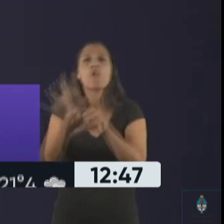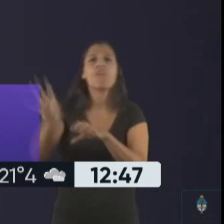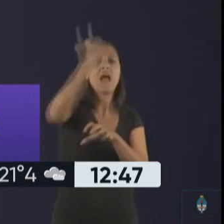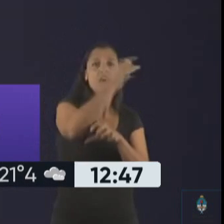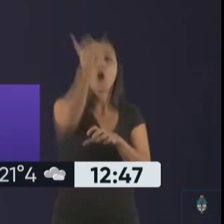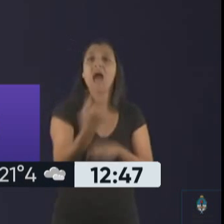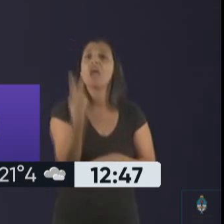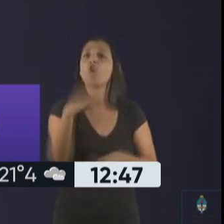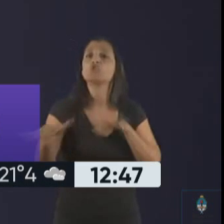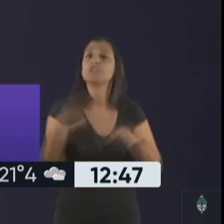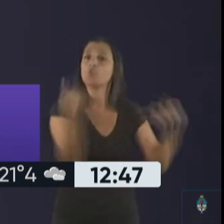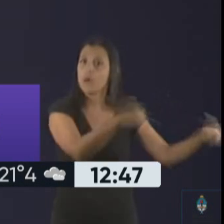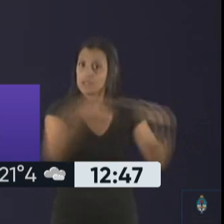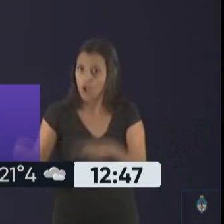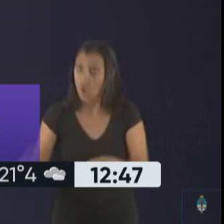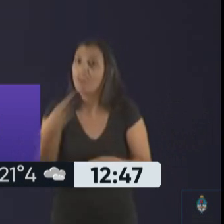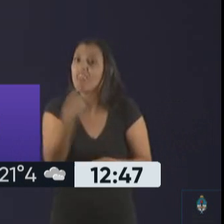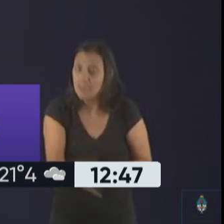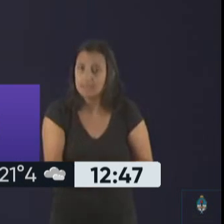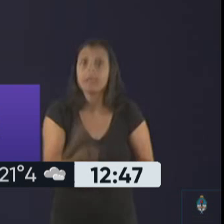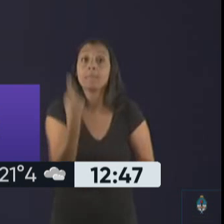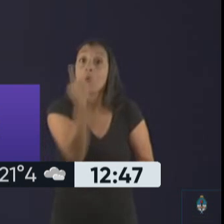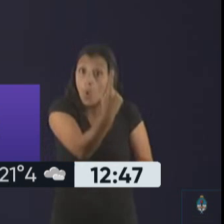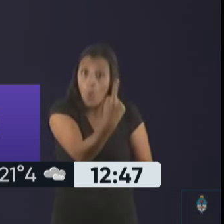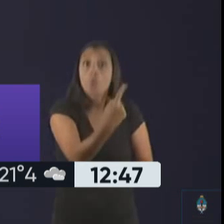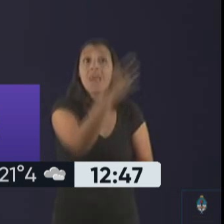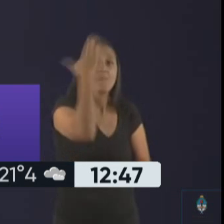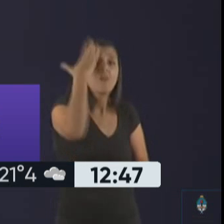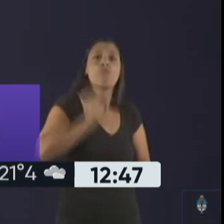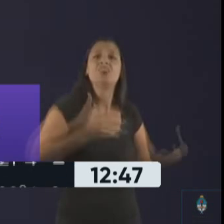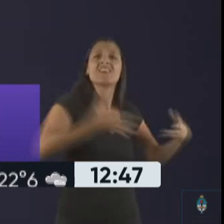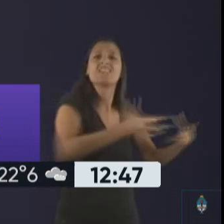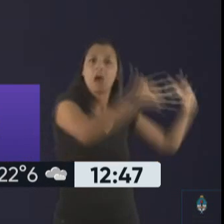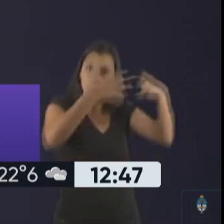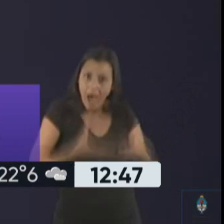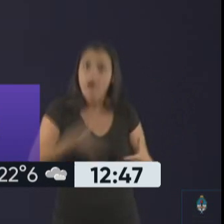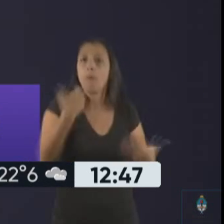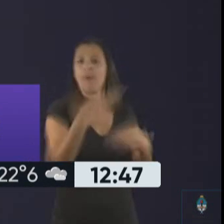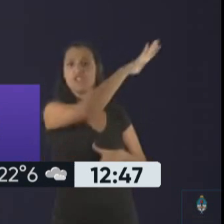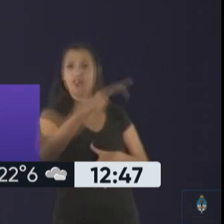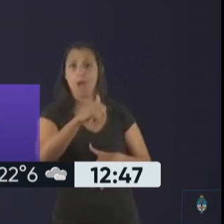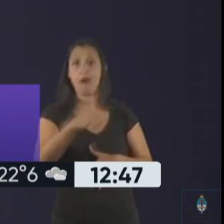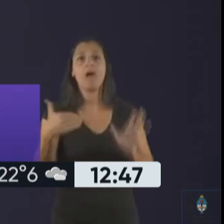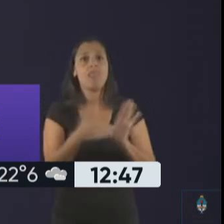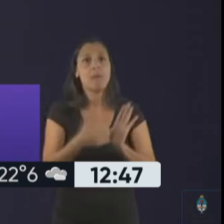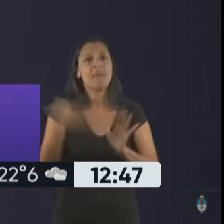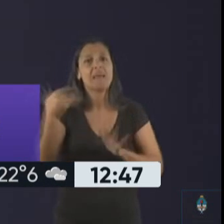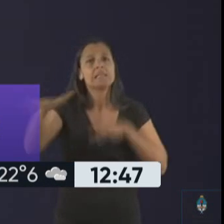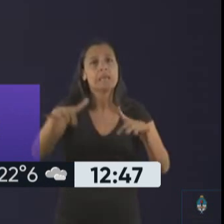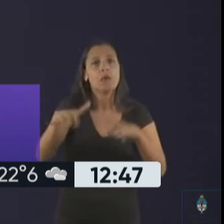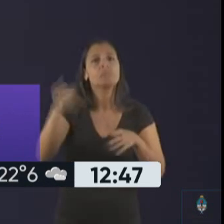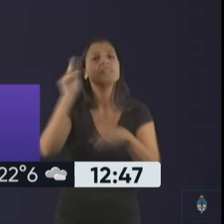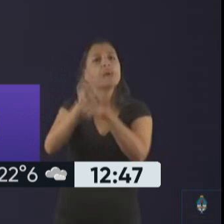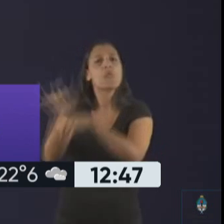2 ocasiones y en 2 oportunidades la intervención de las Fuerzas Armadas en operaciones de seguridad interior. Lo